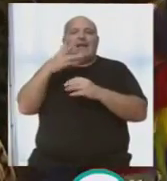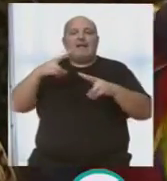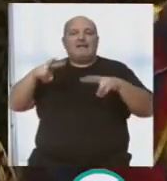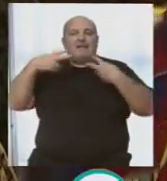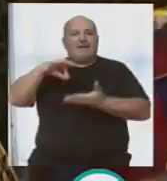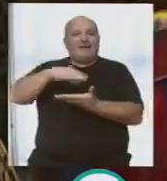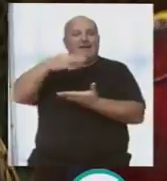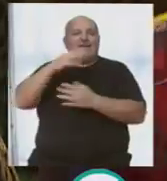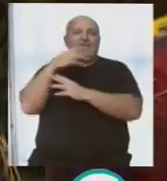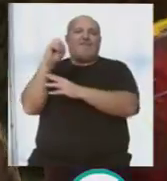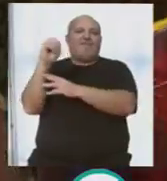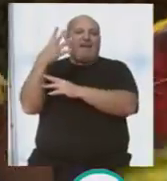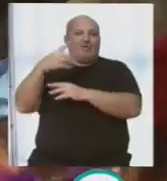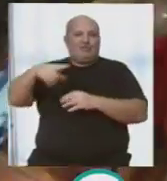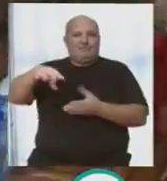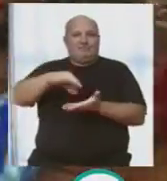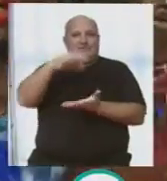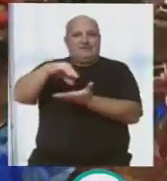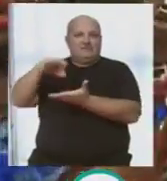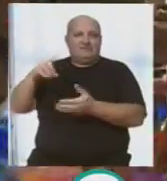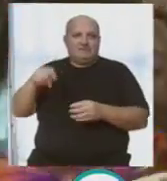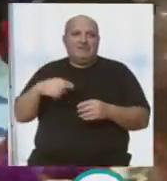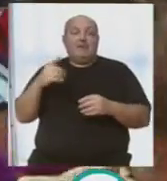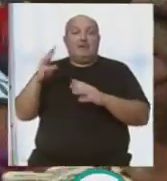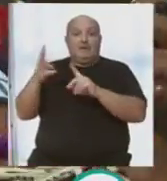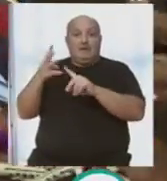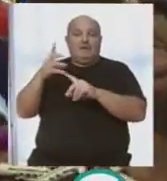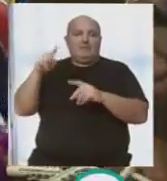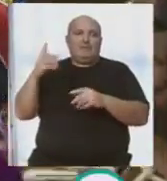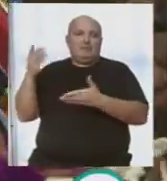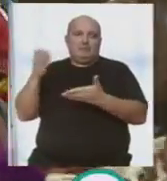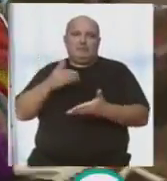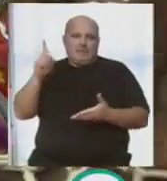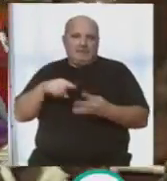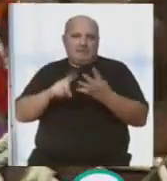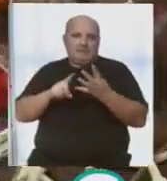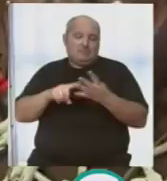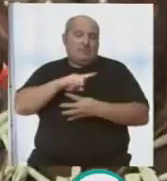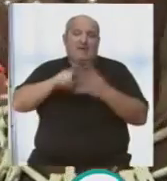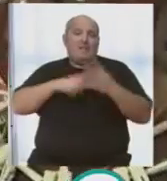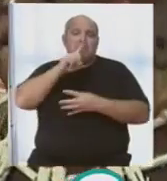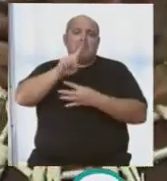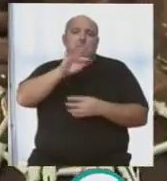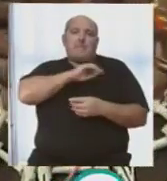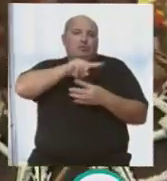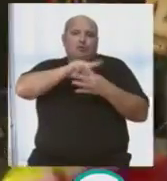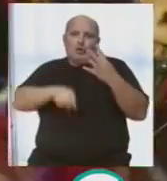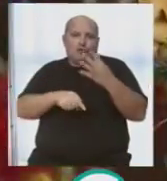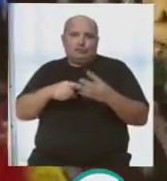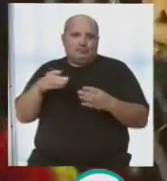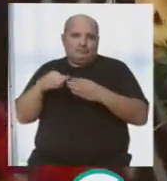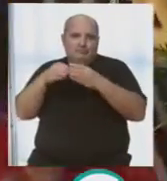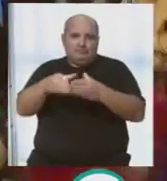porque claro, muchos de los forasteos que vienen aquí empiezan a venir en agosto. ¿En el mes de agosto? Pero vamos, que también la gente de calle también viene ahí de la bahía. Porque es como un poquito